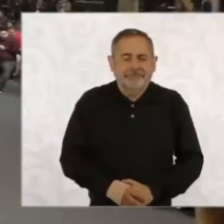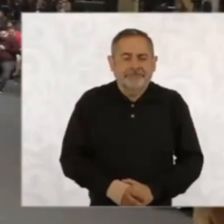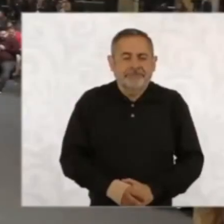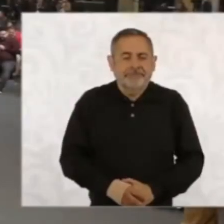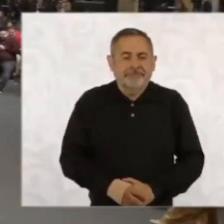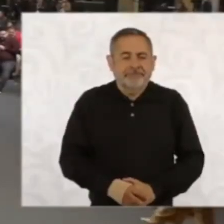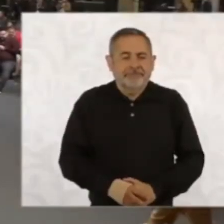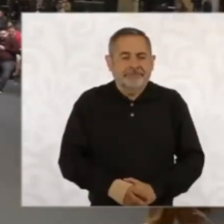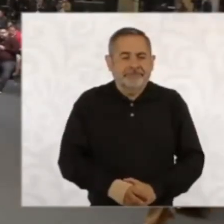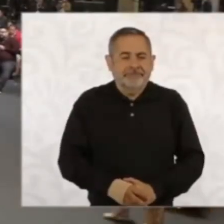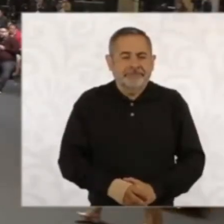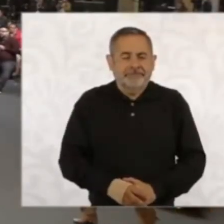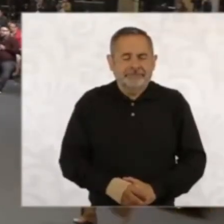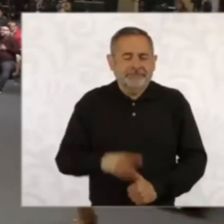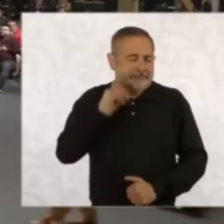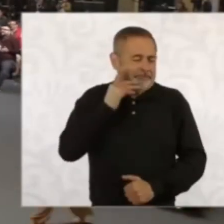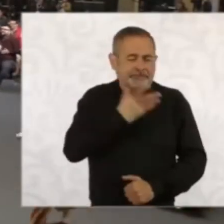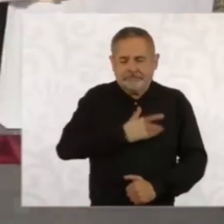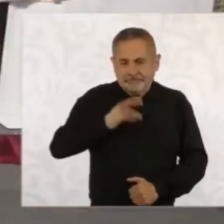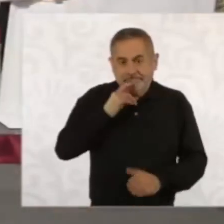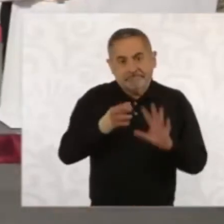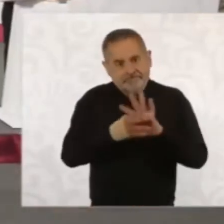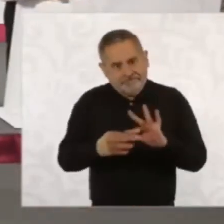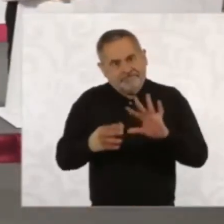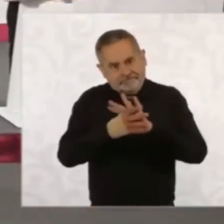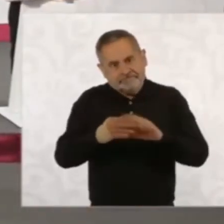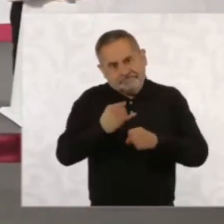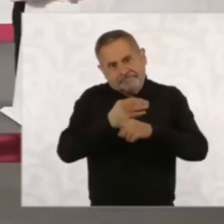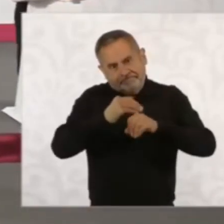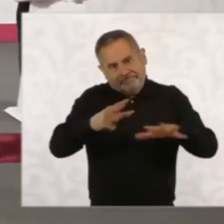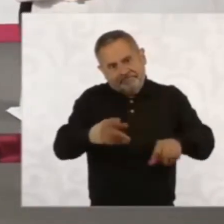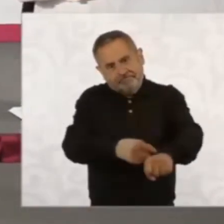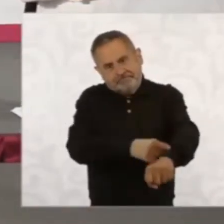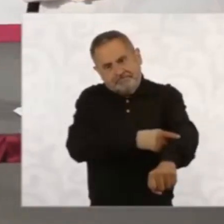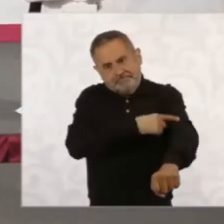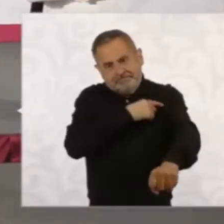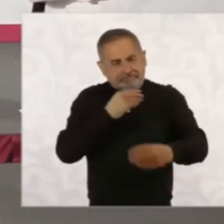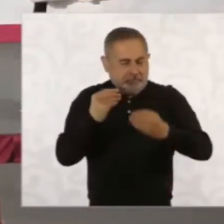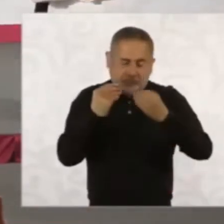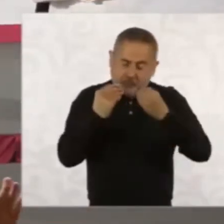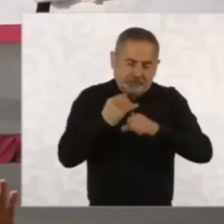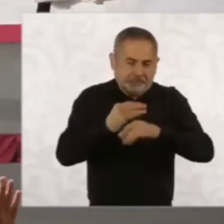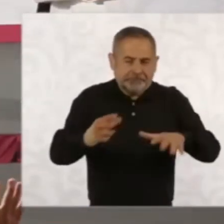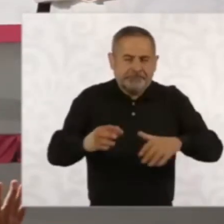Un poco de información. Bueno, vamos a las preguntas.